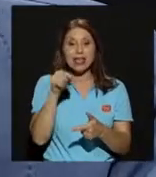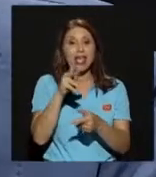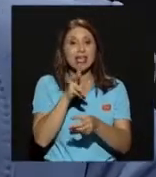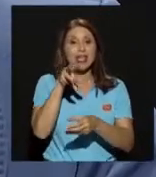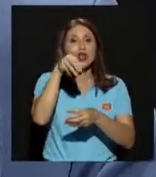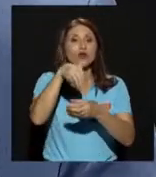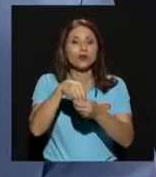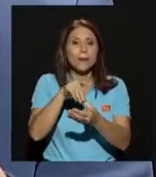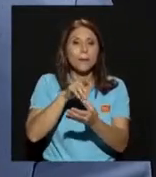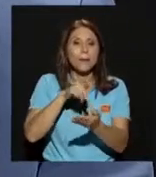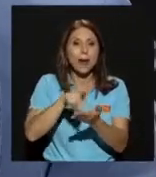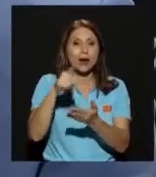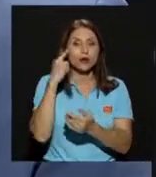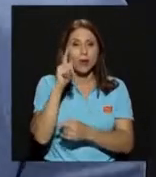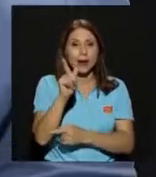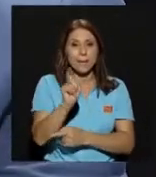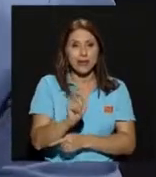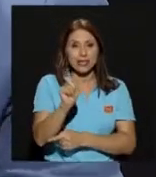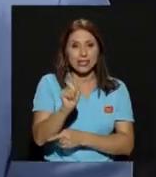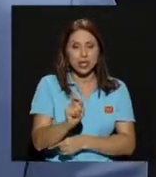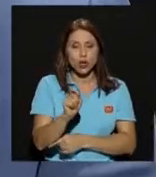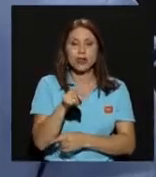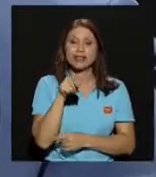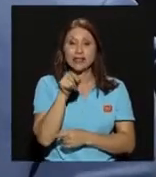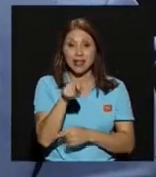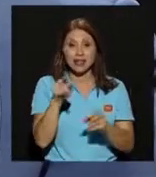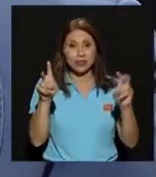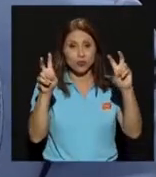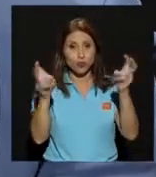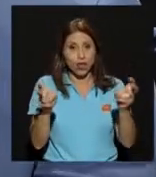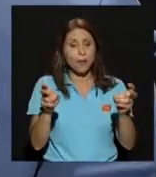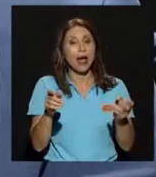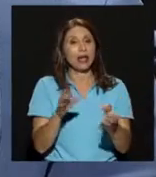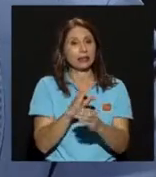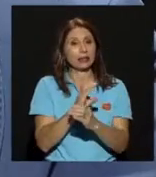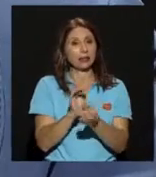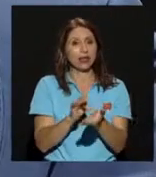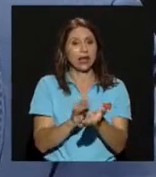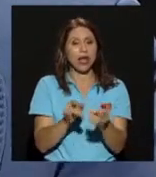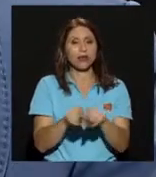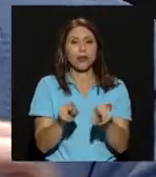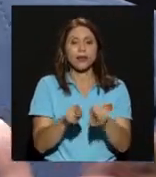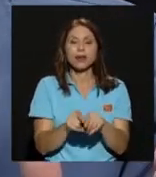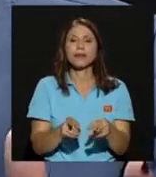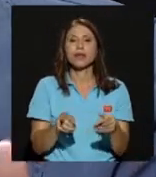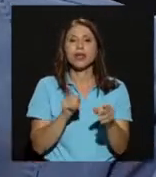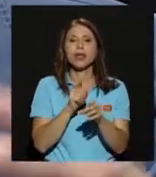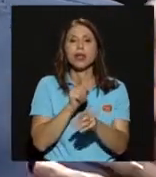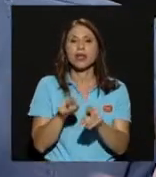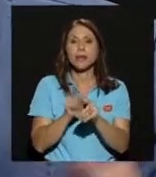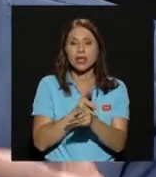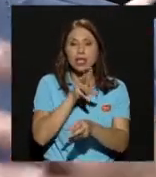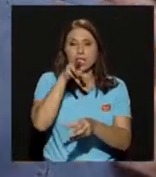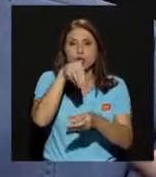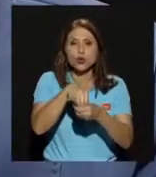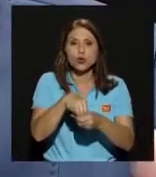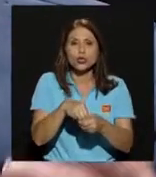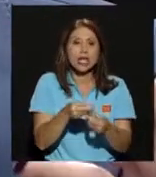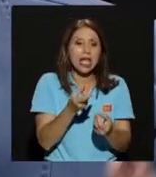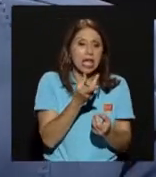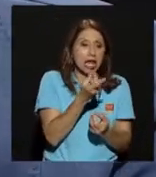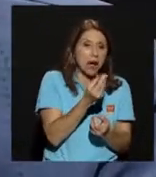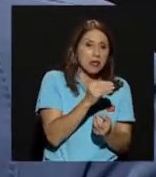para pensiones en que ese es un tema también delicado y también incluye las transferencias de capital para construir